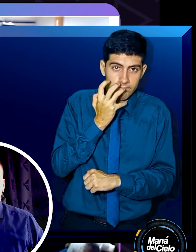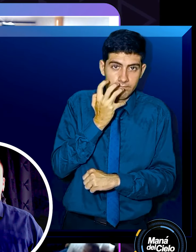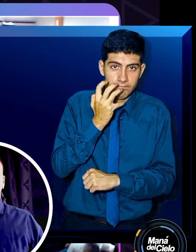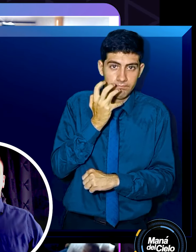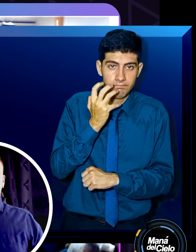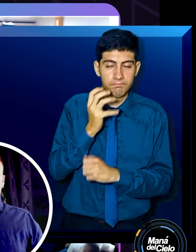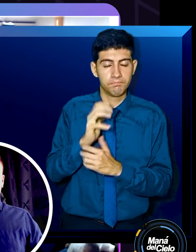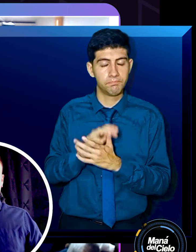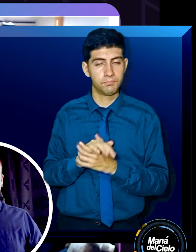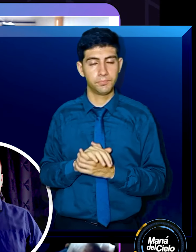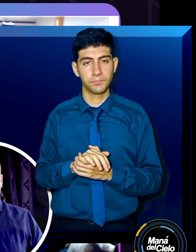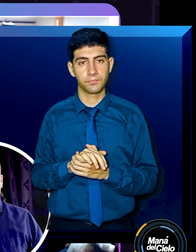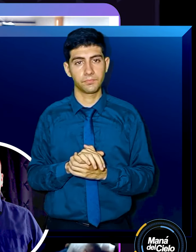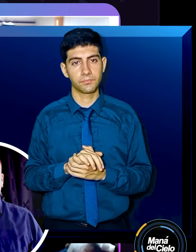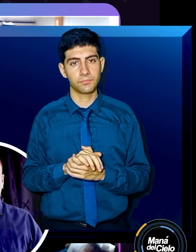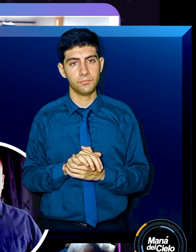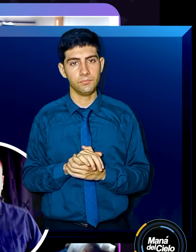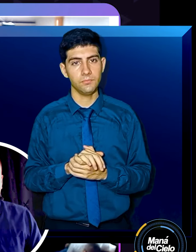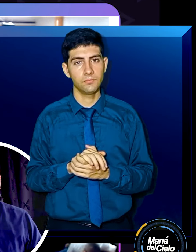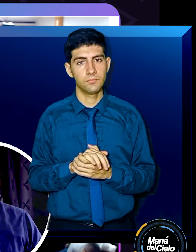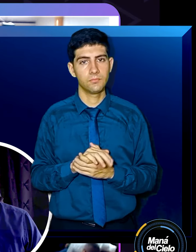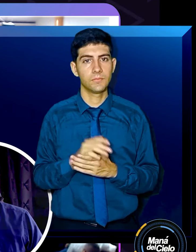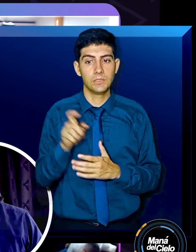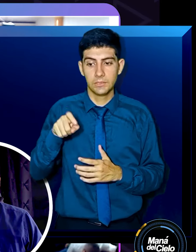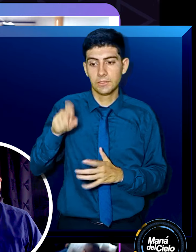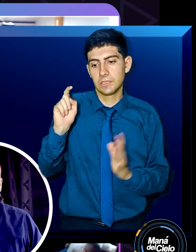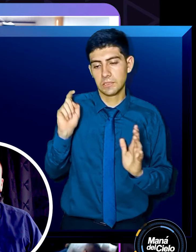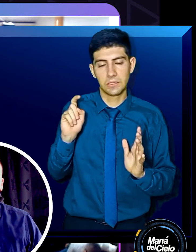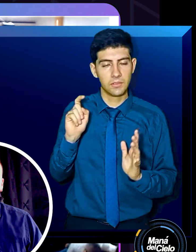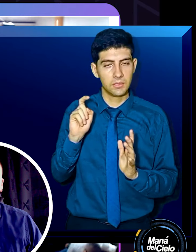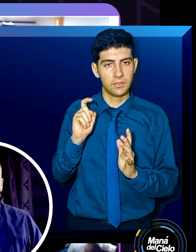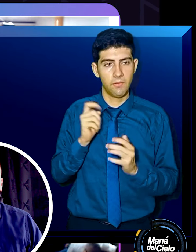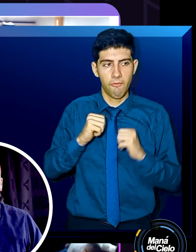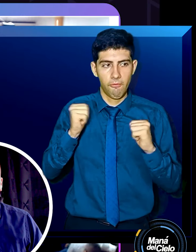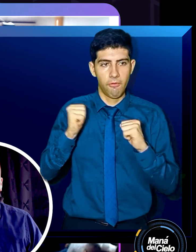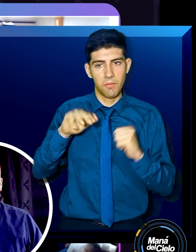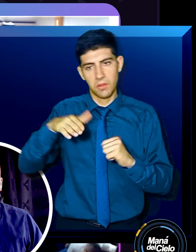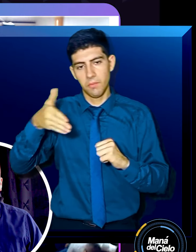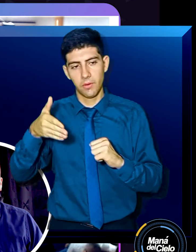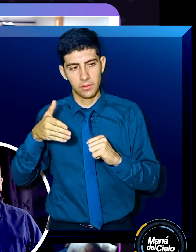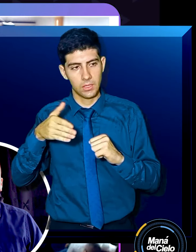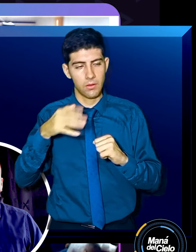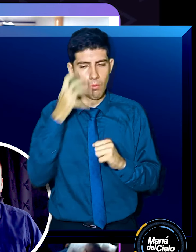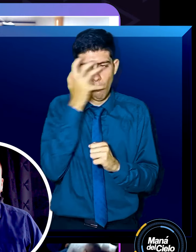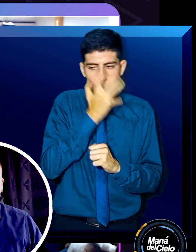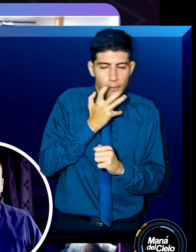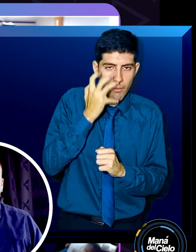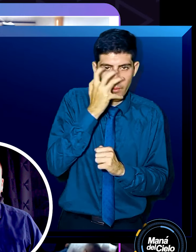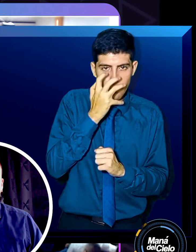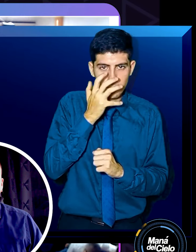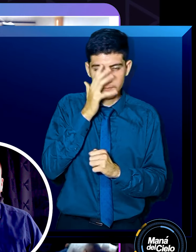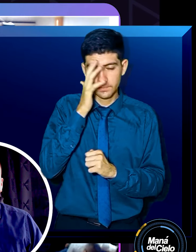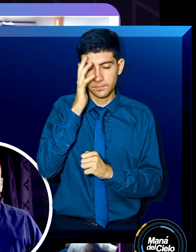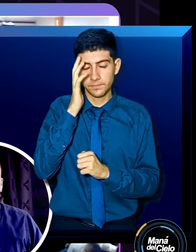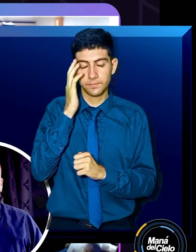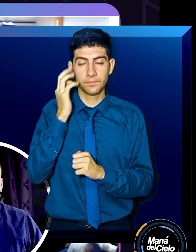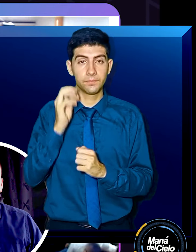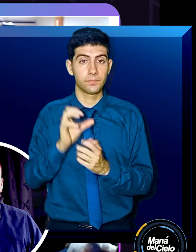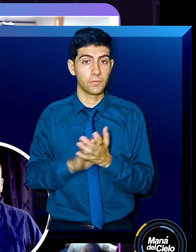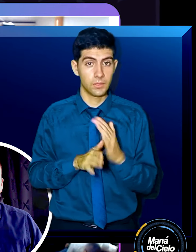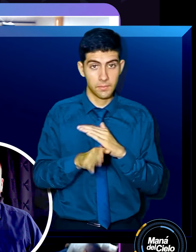pies. Por eso sentiste que era fresco. Entonces ya no te puedes quedar ahí. Te metes. ¿Usted ha ido al